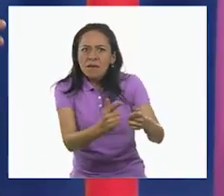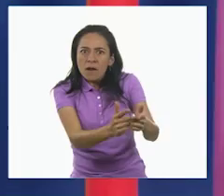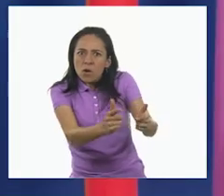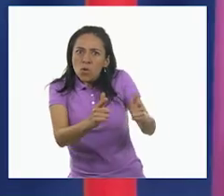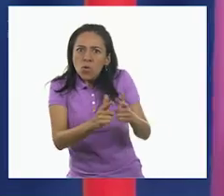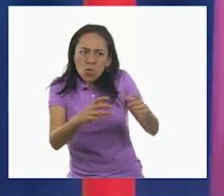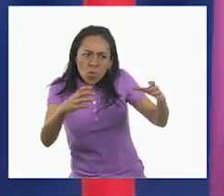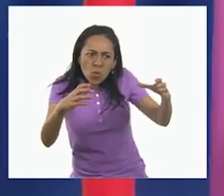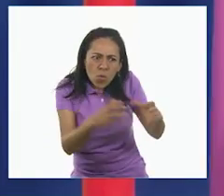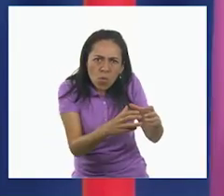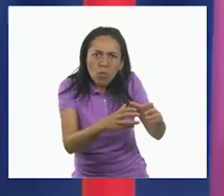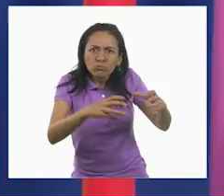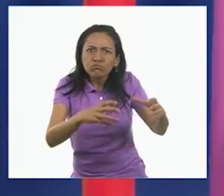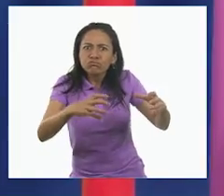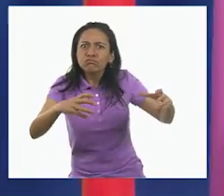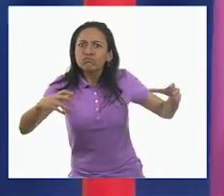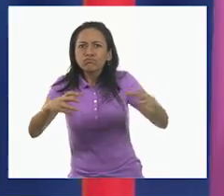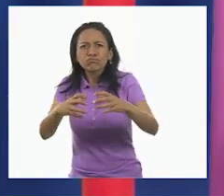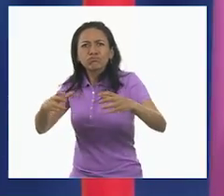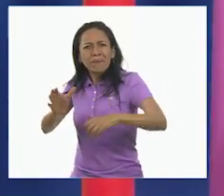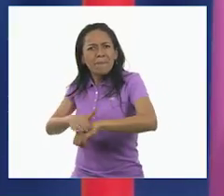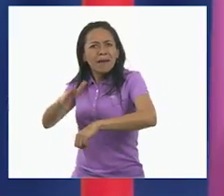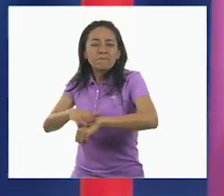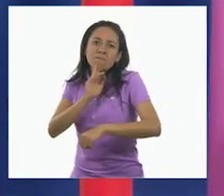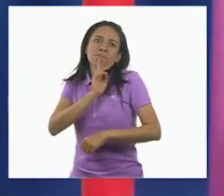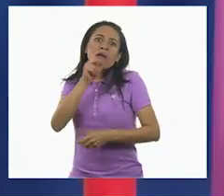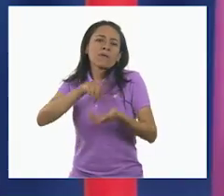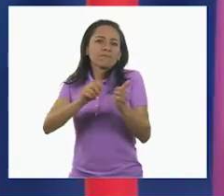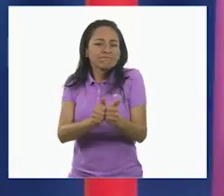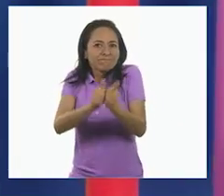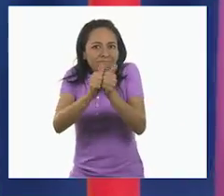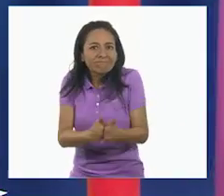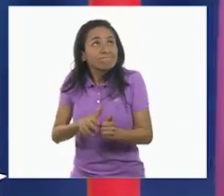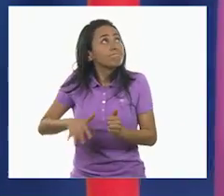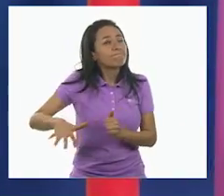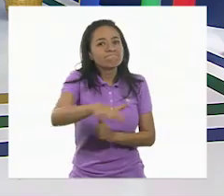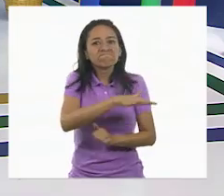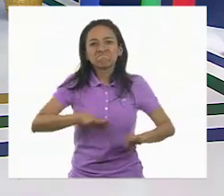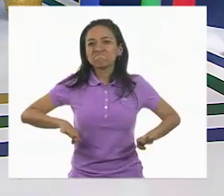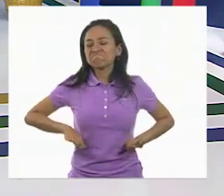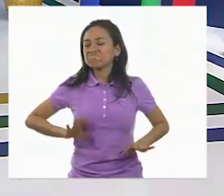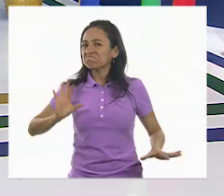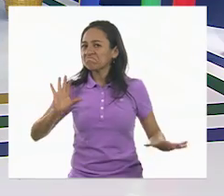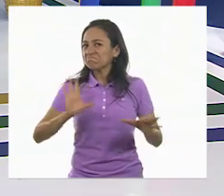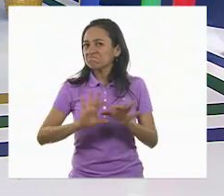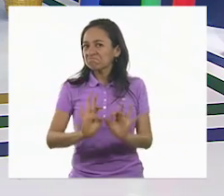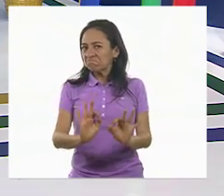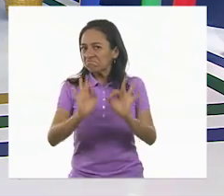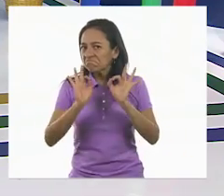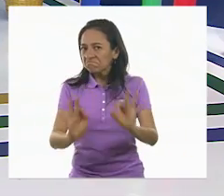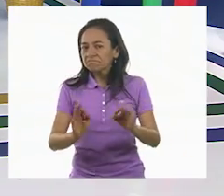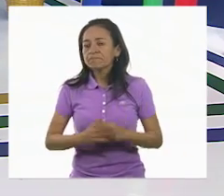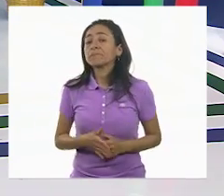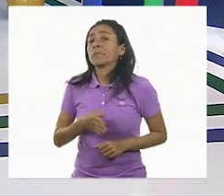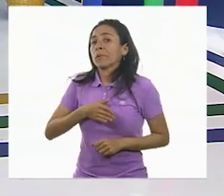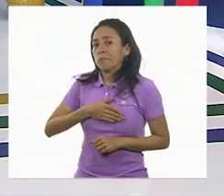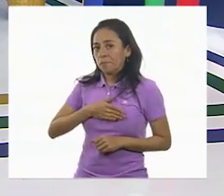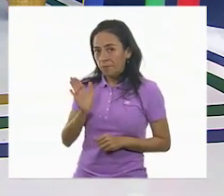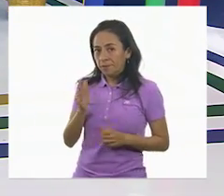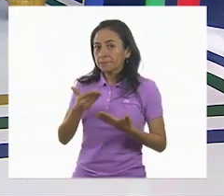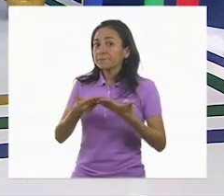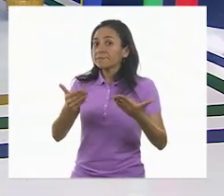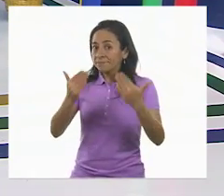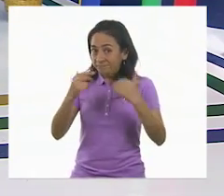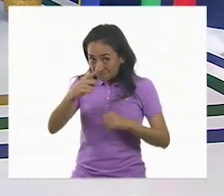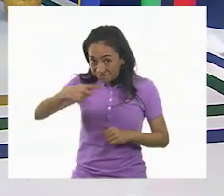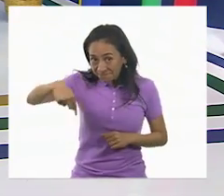porque las condiciones eran las mejores. Bien, a continuación quisiera pedirle a